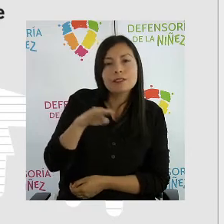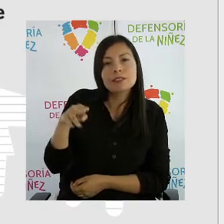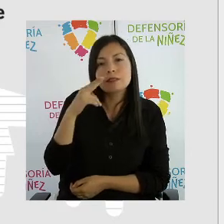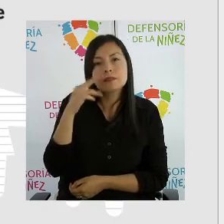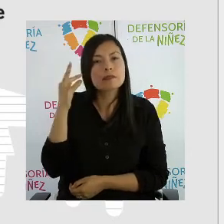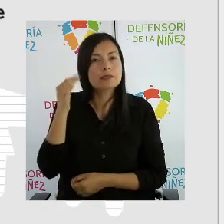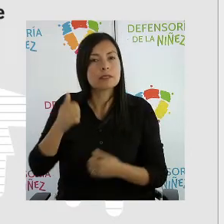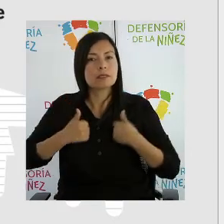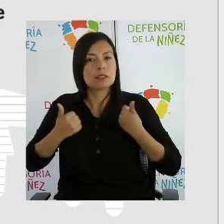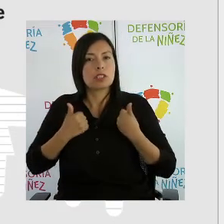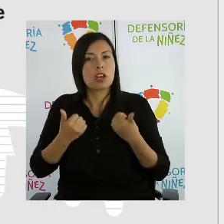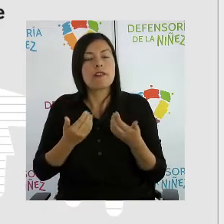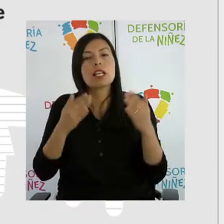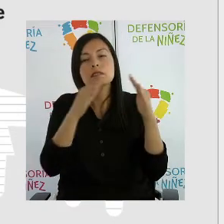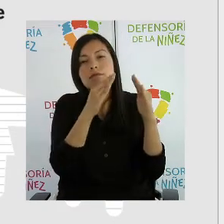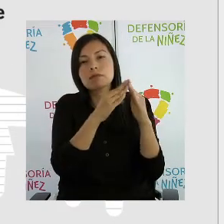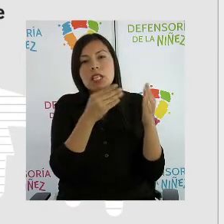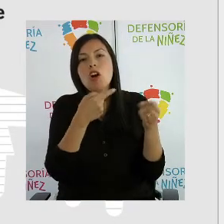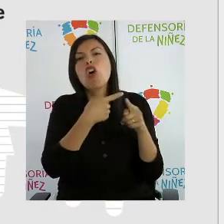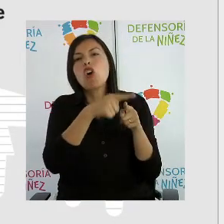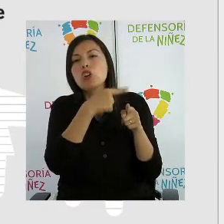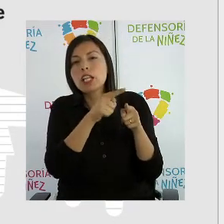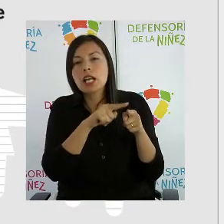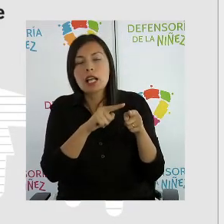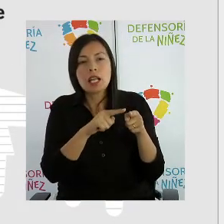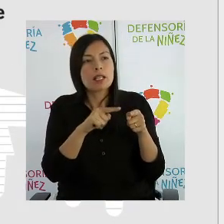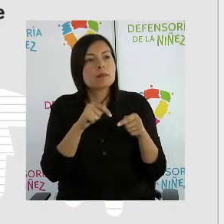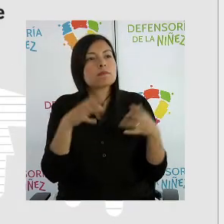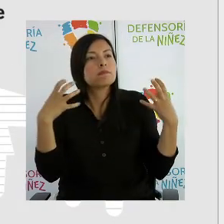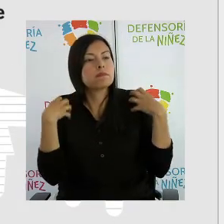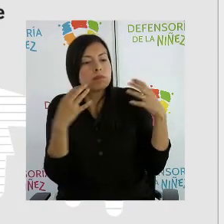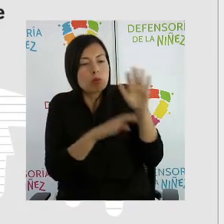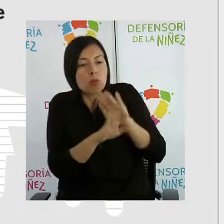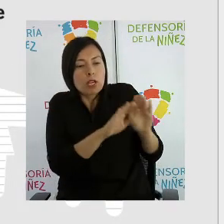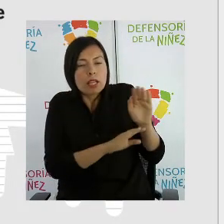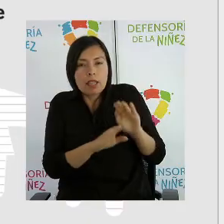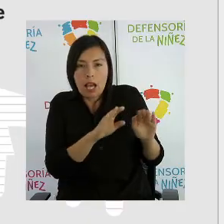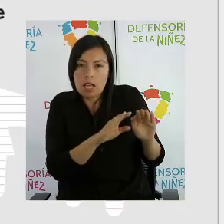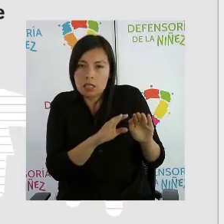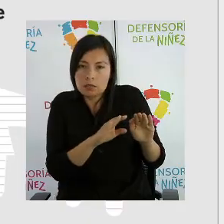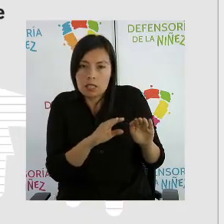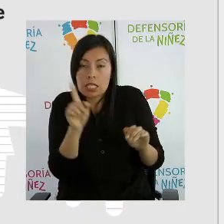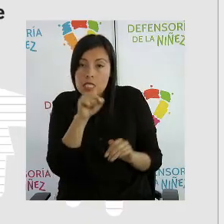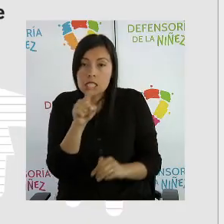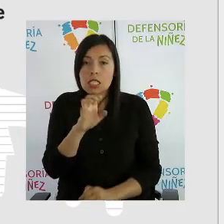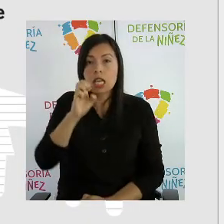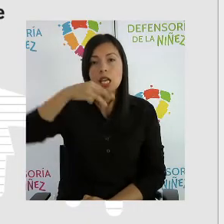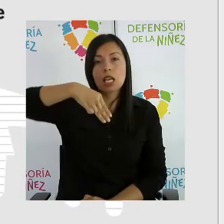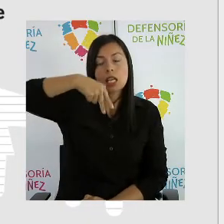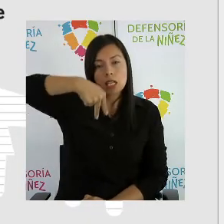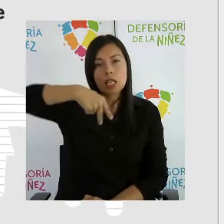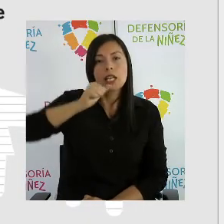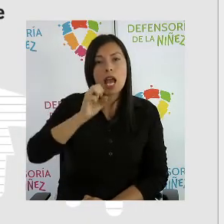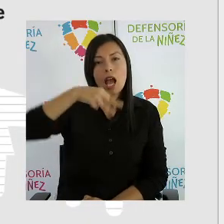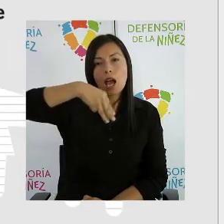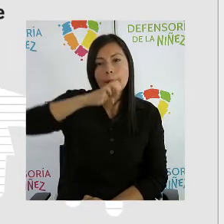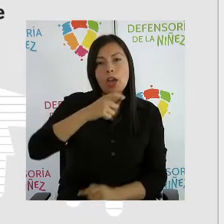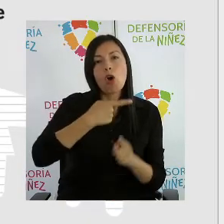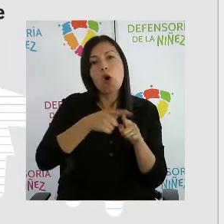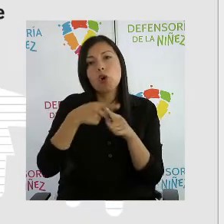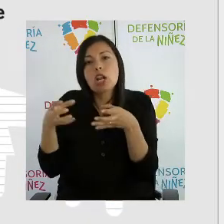encontraban en residencias, sea de administración directa del Sename o de organismos colaboradores. Y lo que nos dimos cuenta es que a pesar